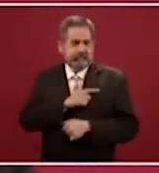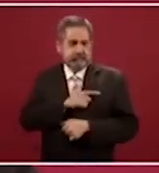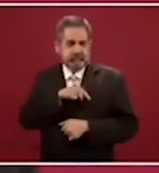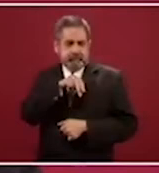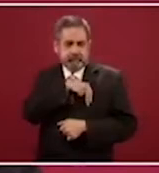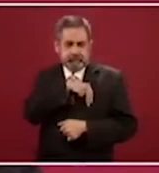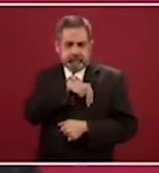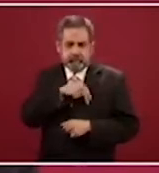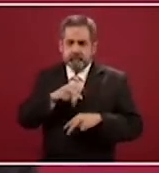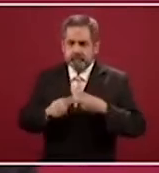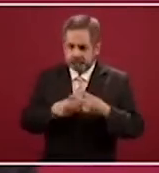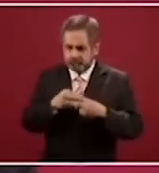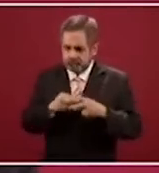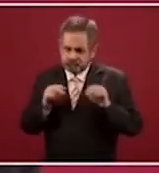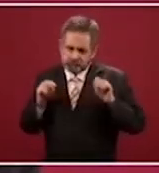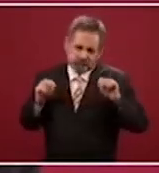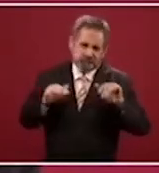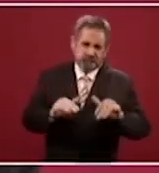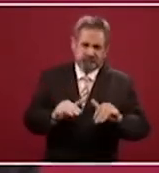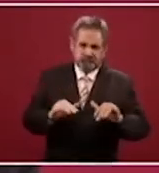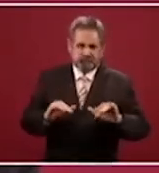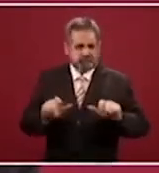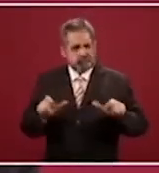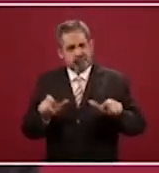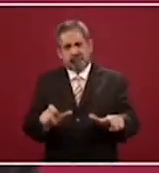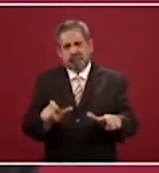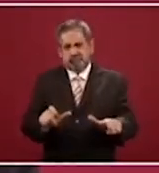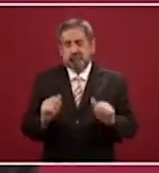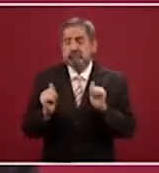Se está trabajando de manera coordinada,